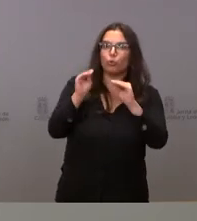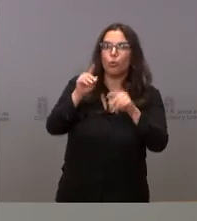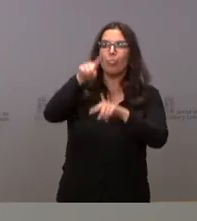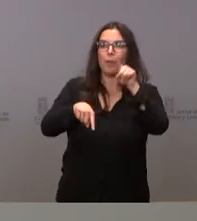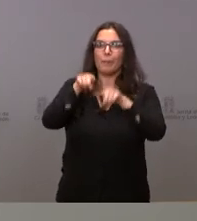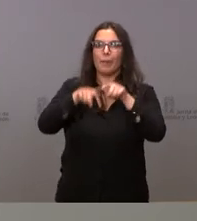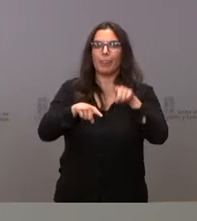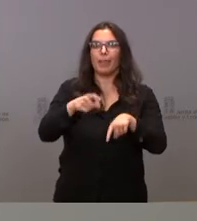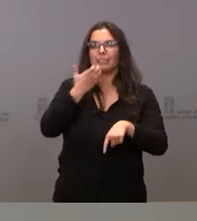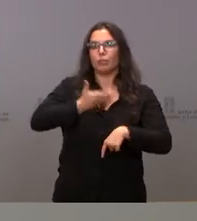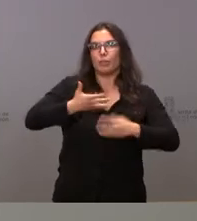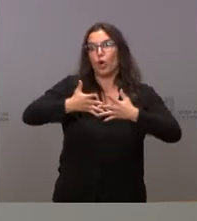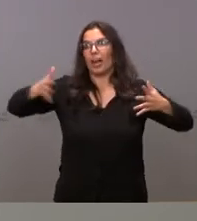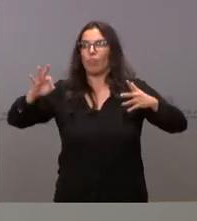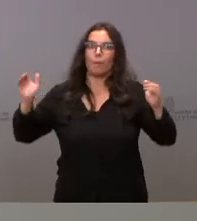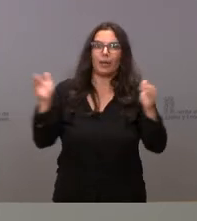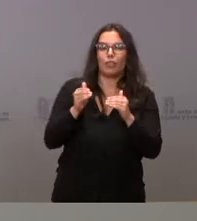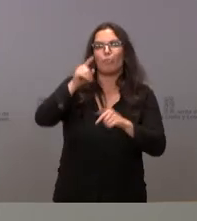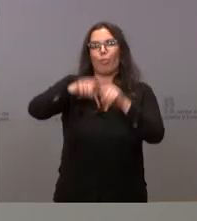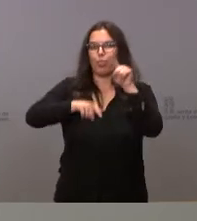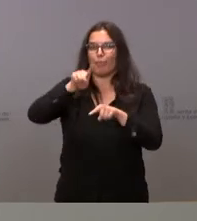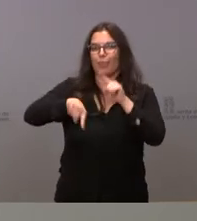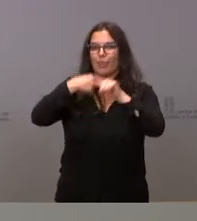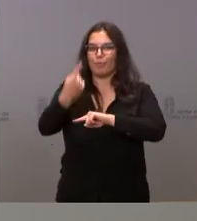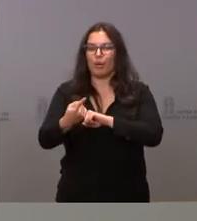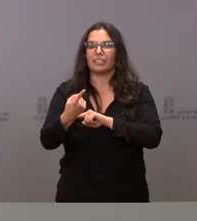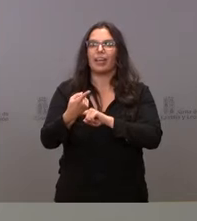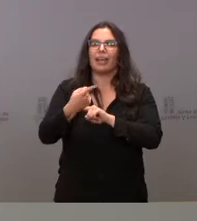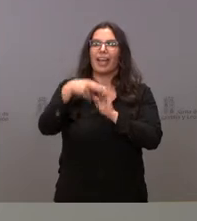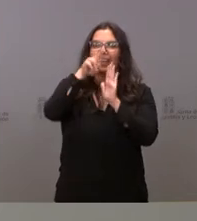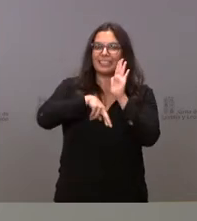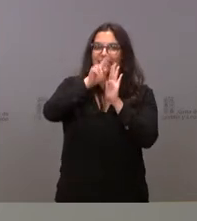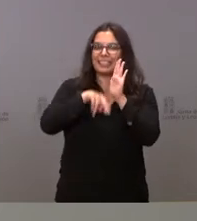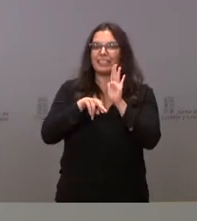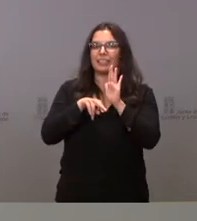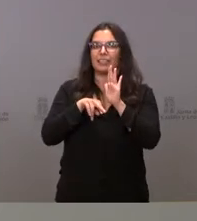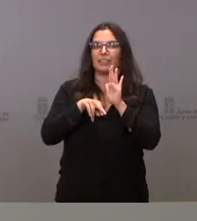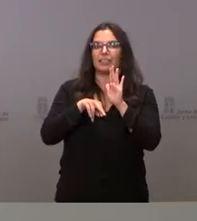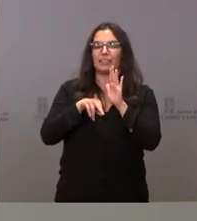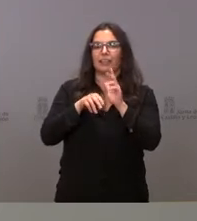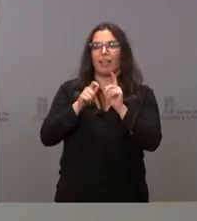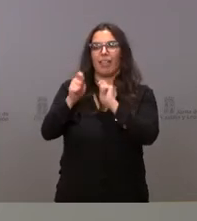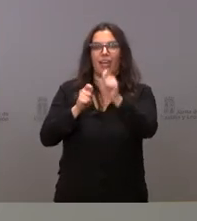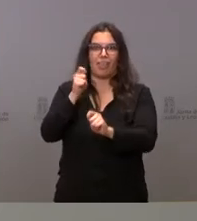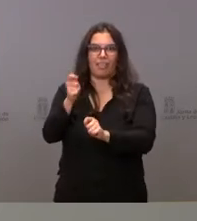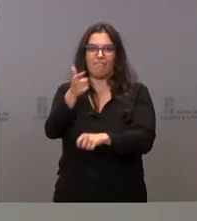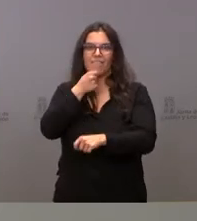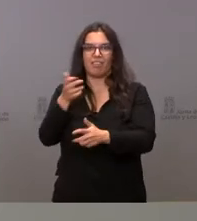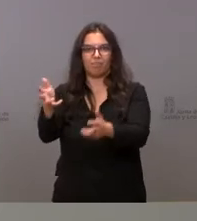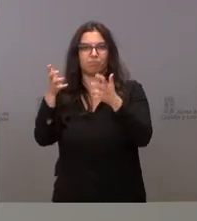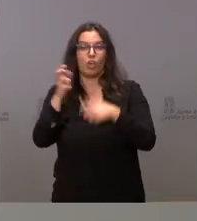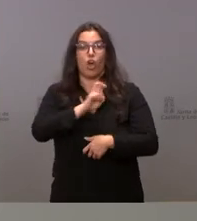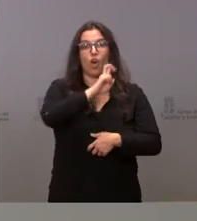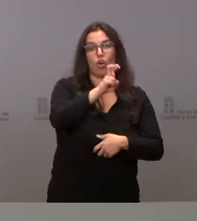determinan que el régimen jurídico que se les vaya a aplicar en el futuro sea mucho más favorable que el aplicable a otros sujetos obligados